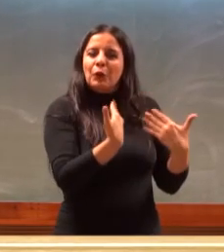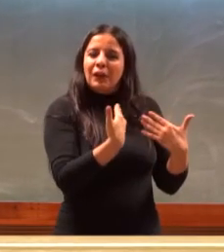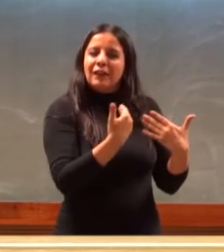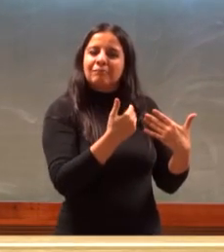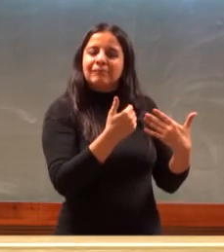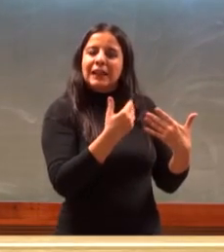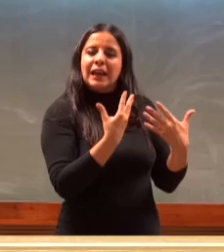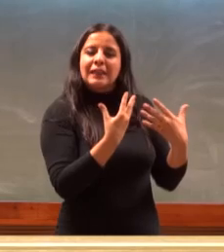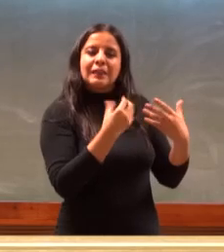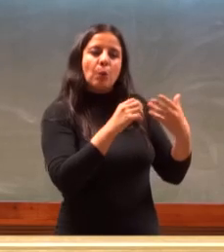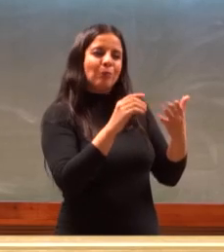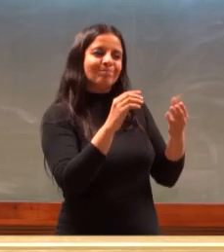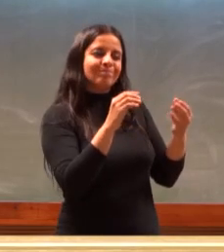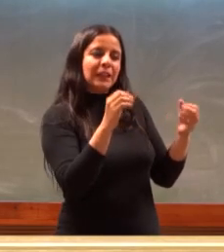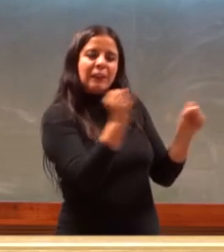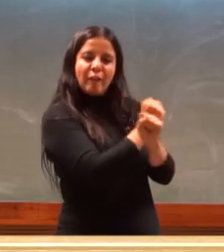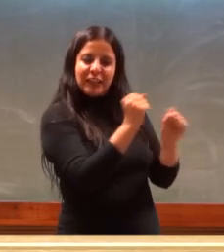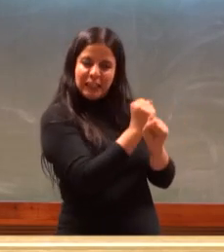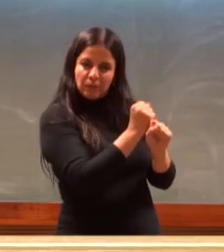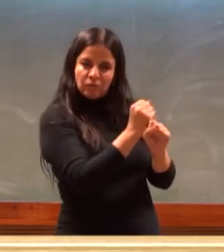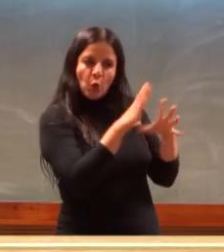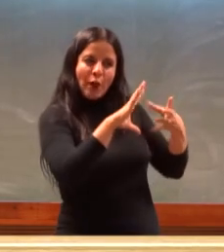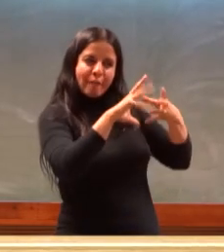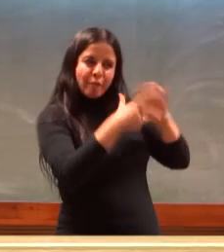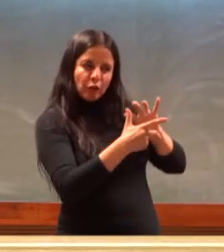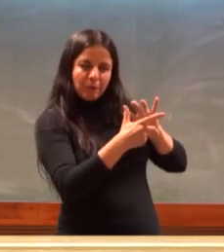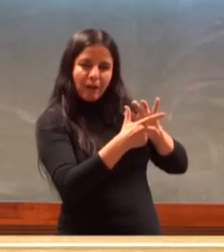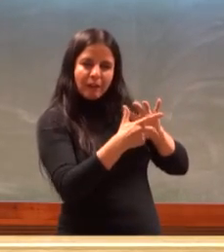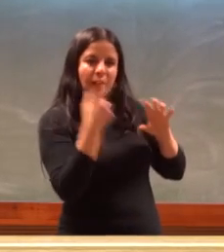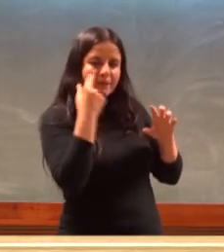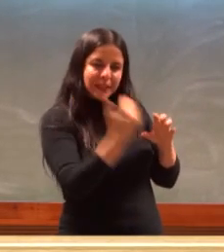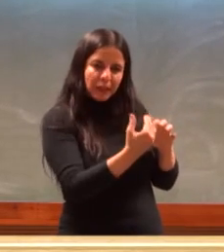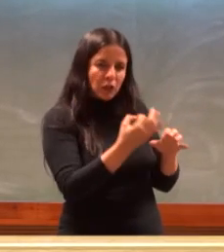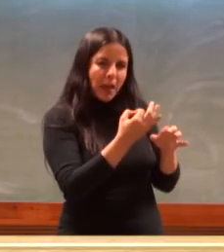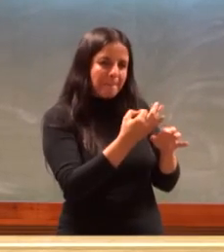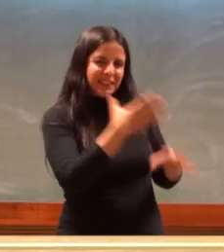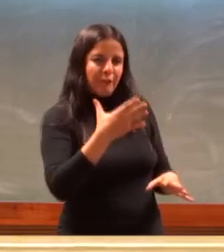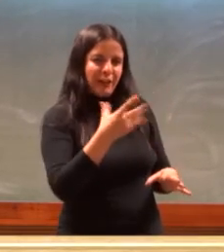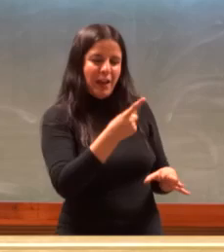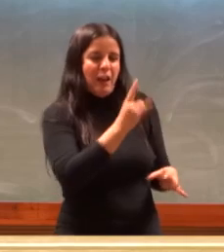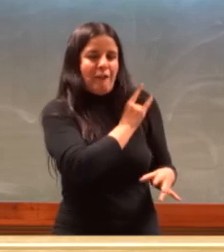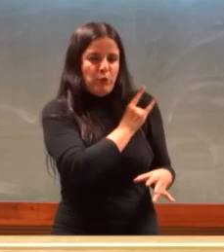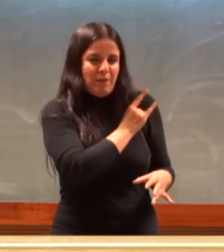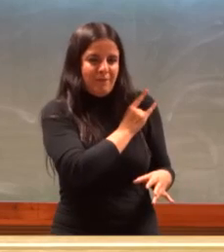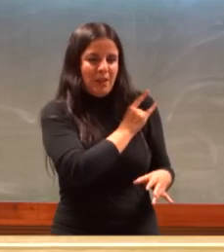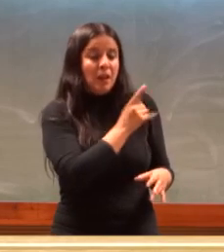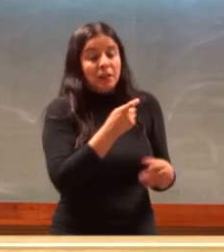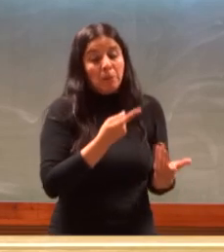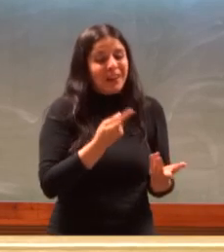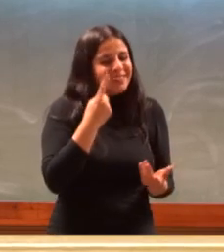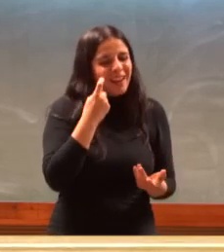política de investigación específica de la facultad que tenga en cuenta problemáticas